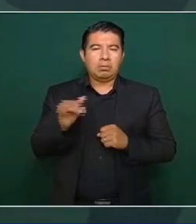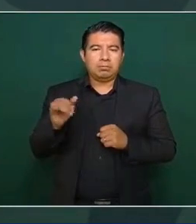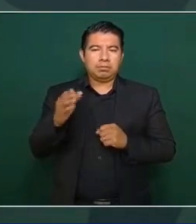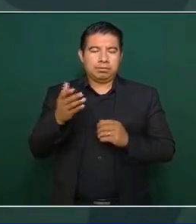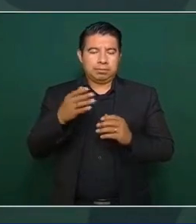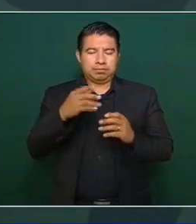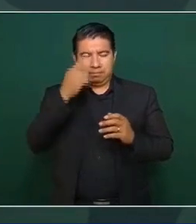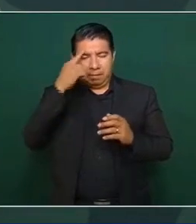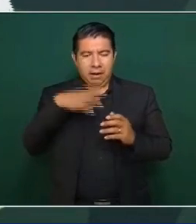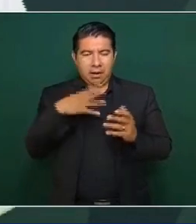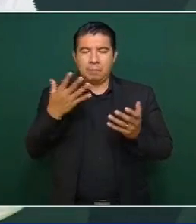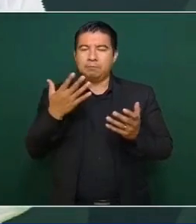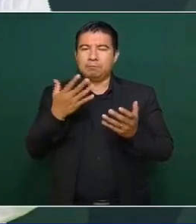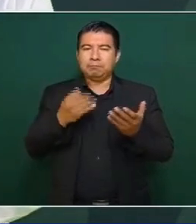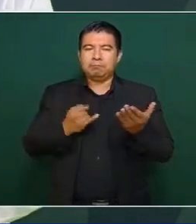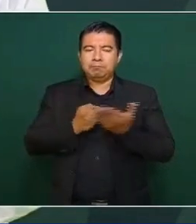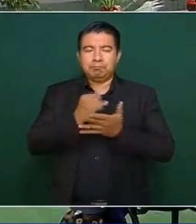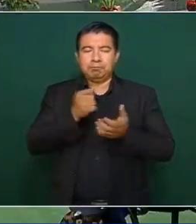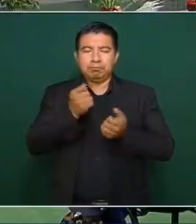inversión